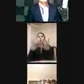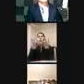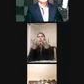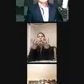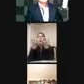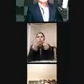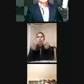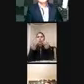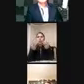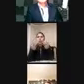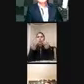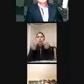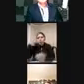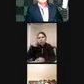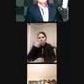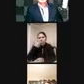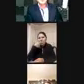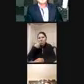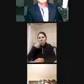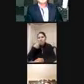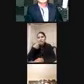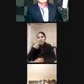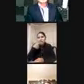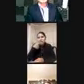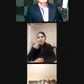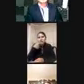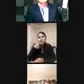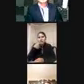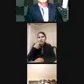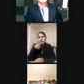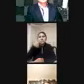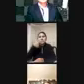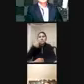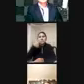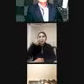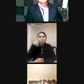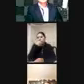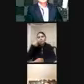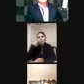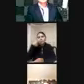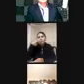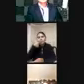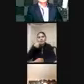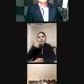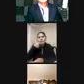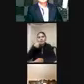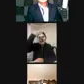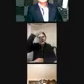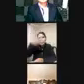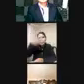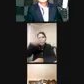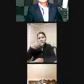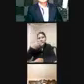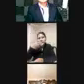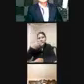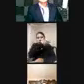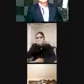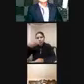horizontales. Acá y acá. ¿Esto para qué? Para eliminar los restos